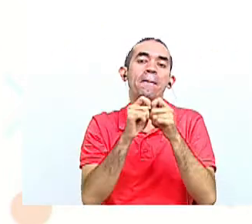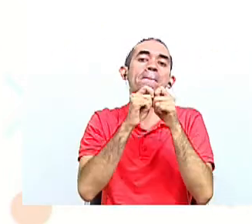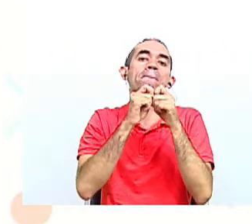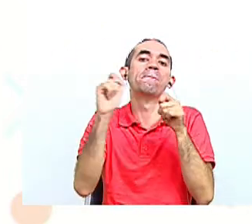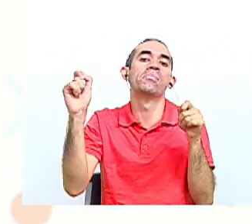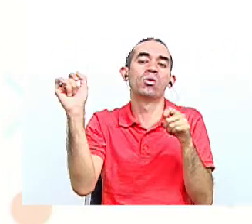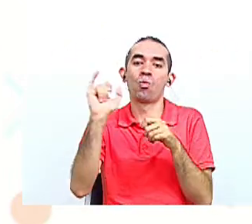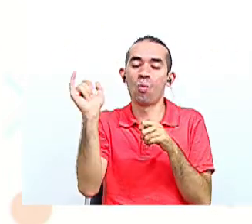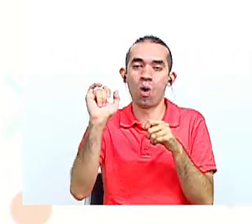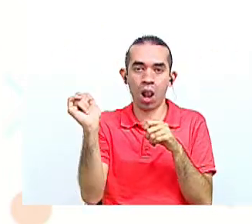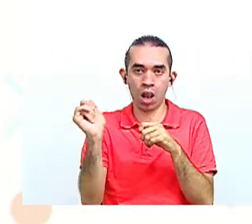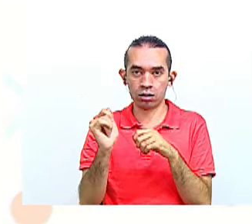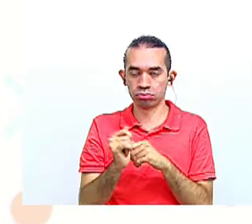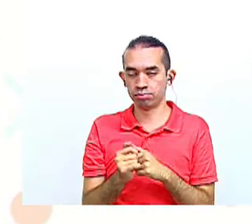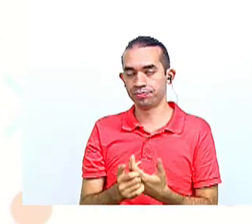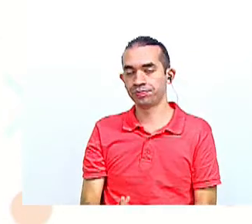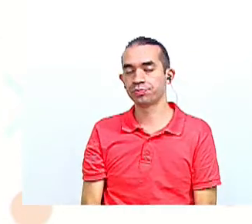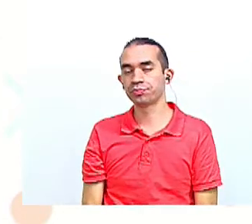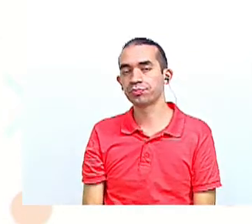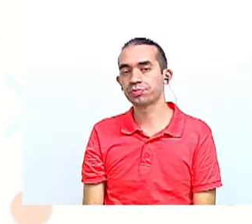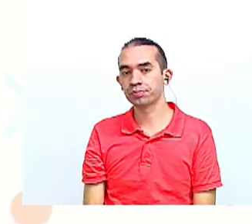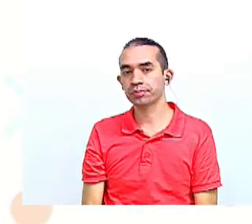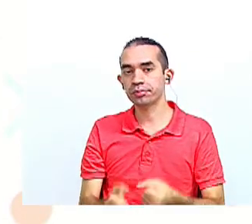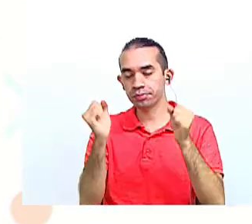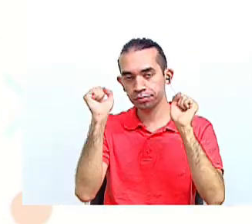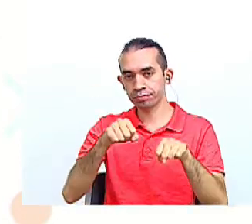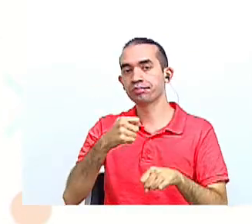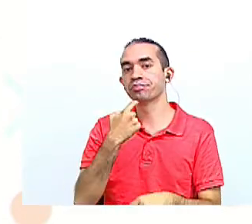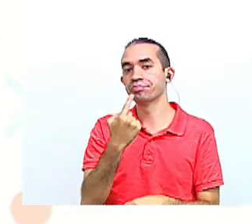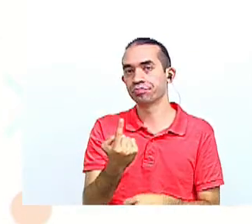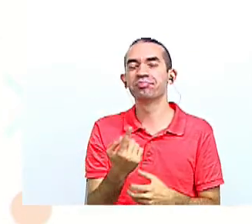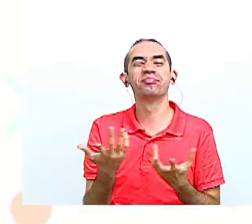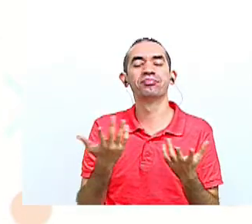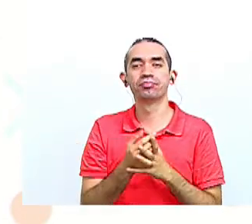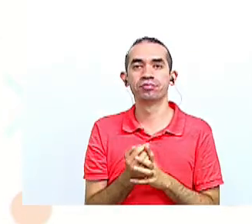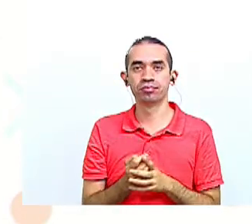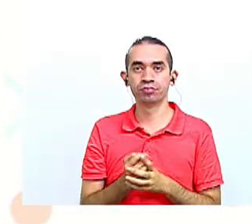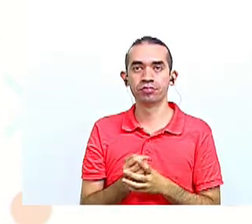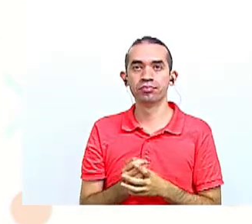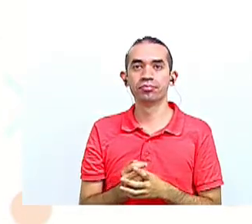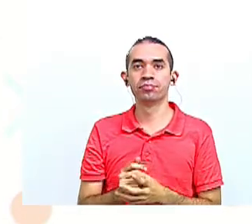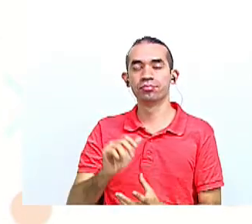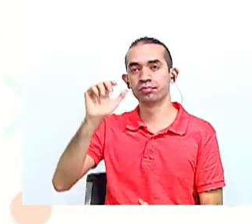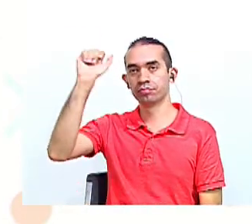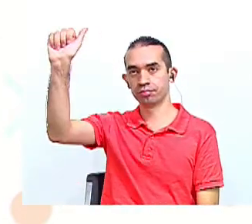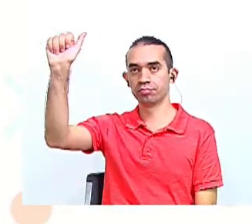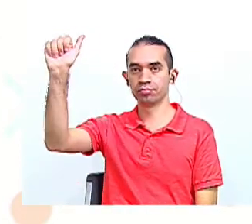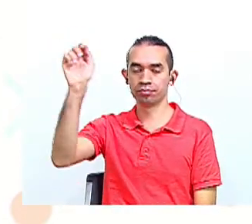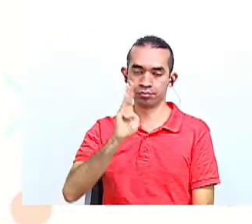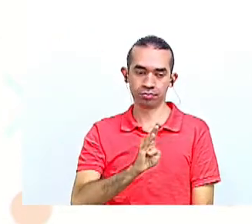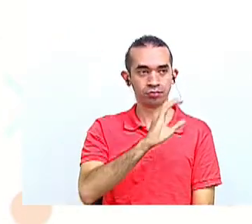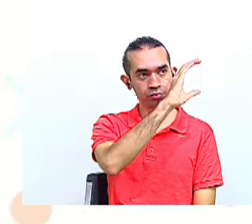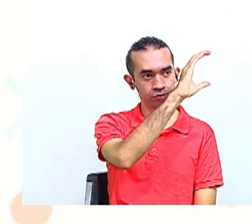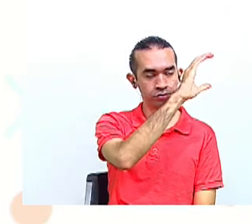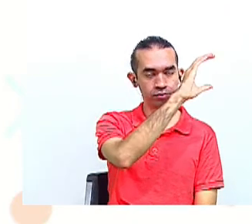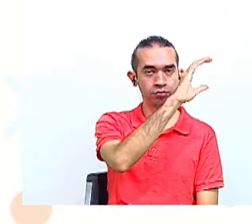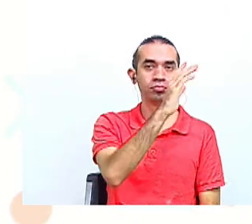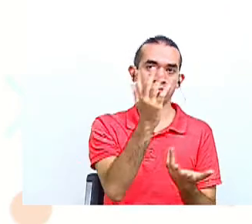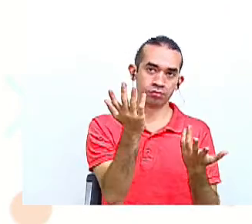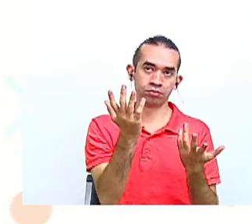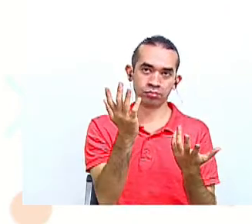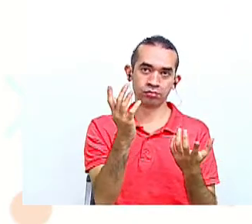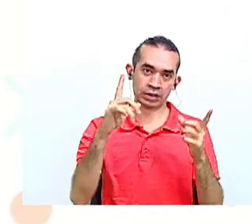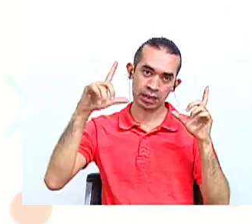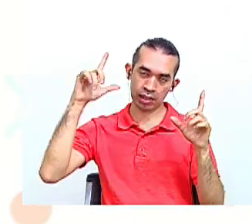son iguales. Entonces podemos indicar que el triángulo ABC, o sea, el